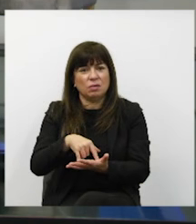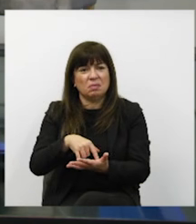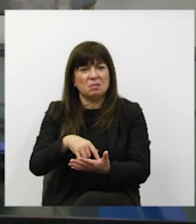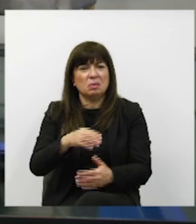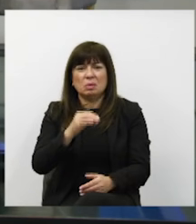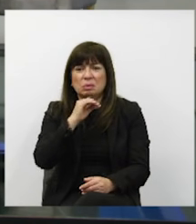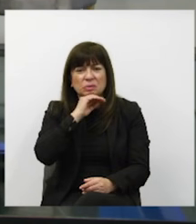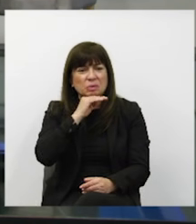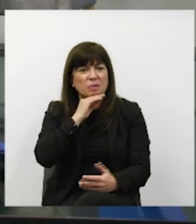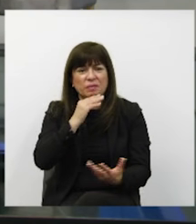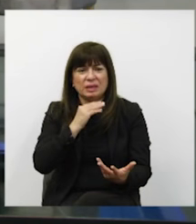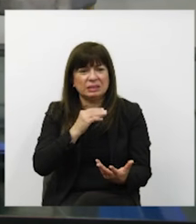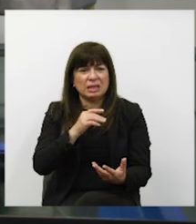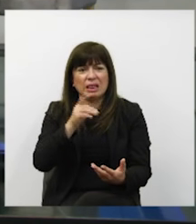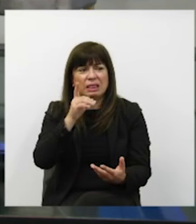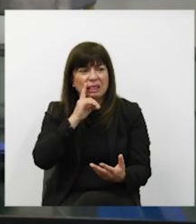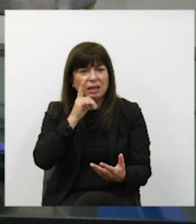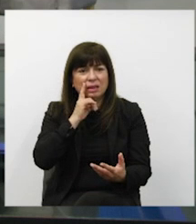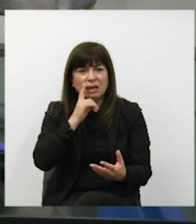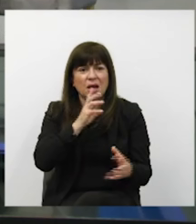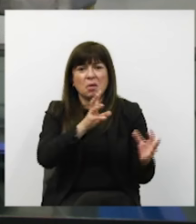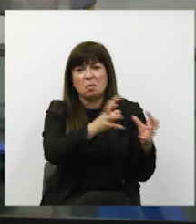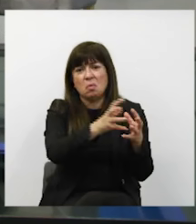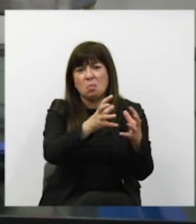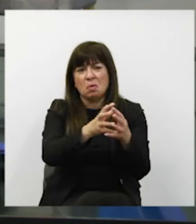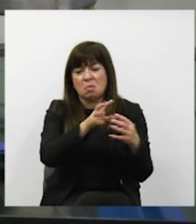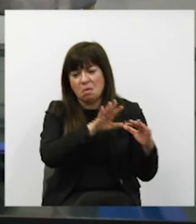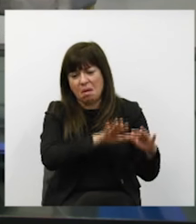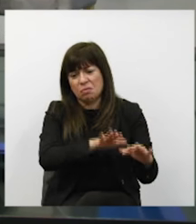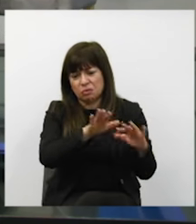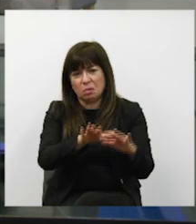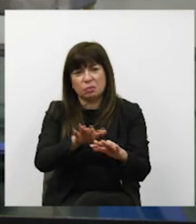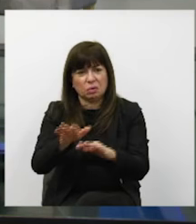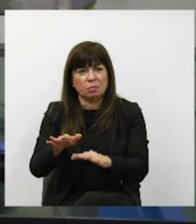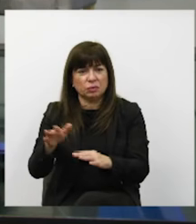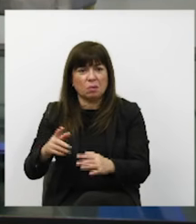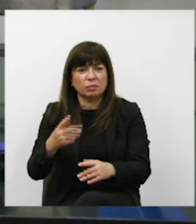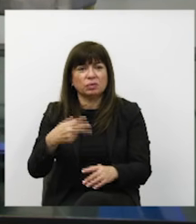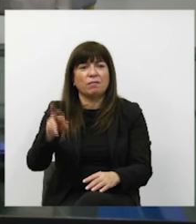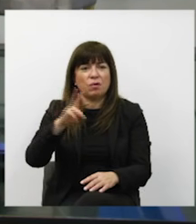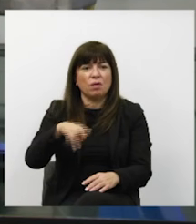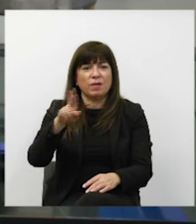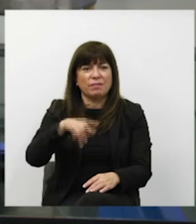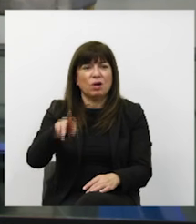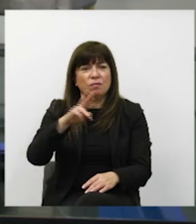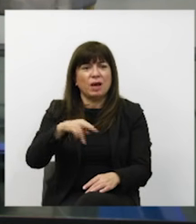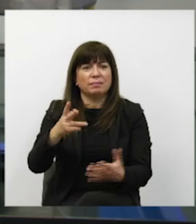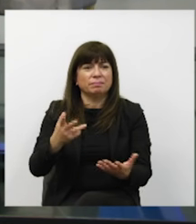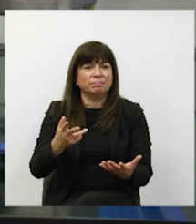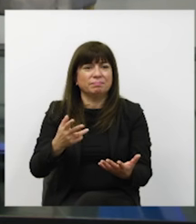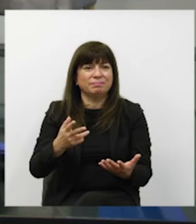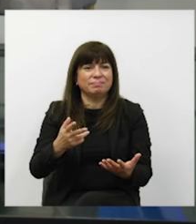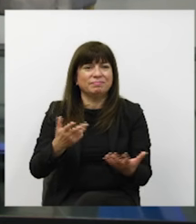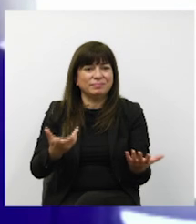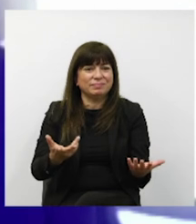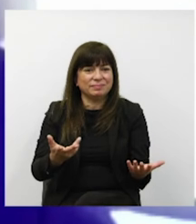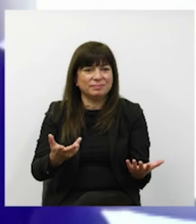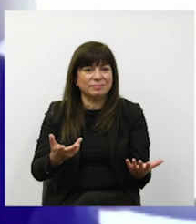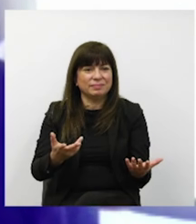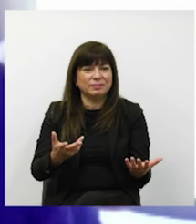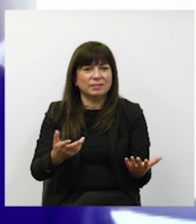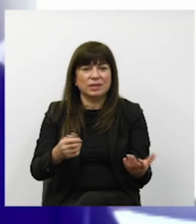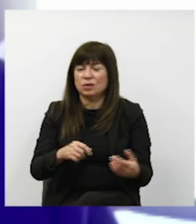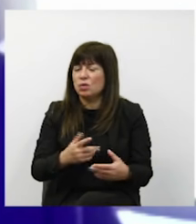nichos organizados de resistencia para estar constantemente reeligiéndose, el sistema no va a la entropía,